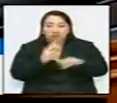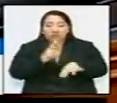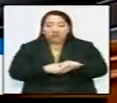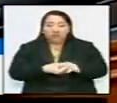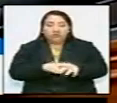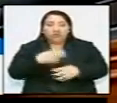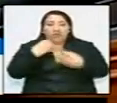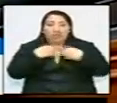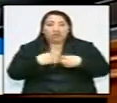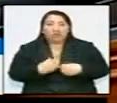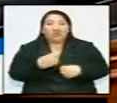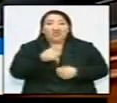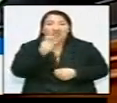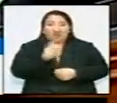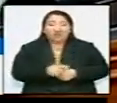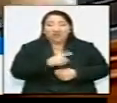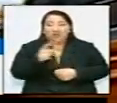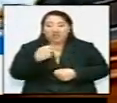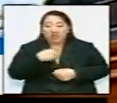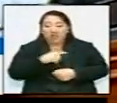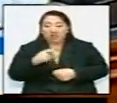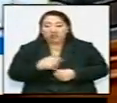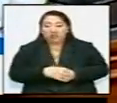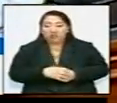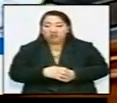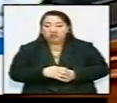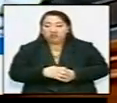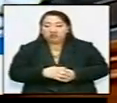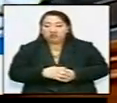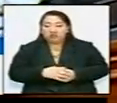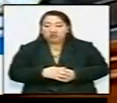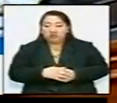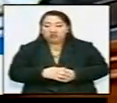la abogada del denunciante...